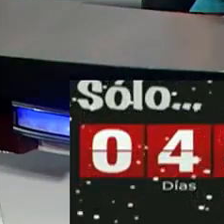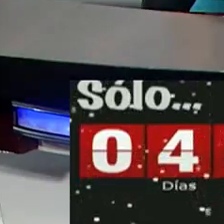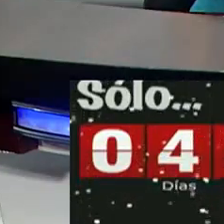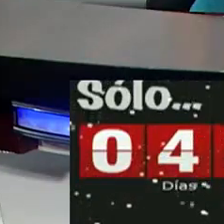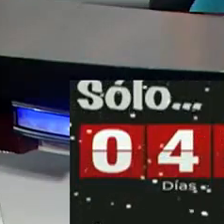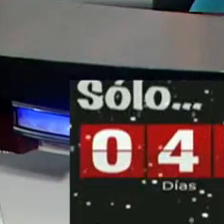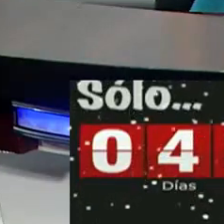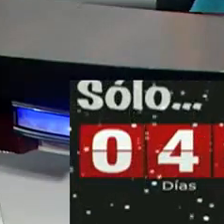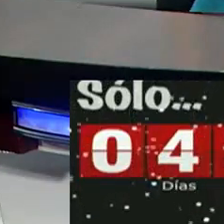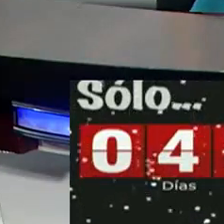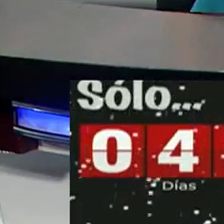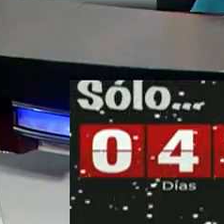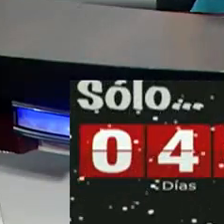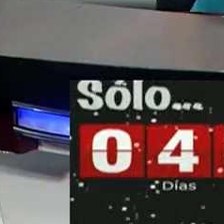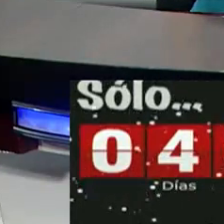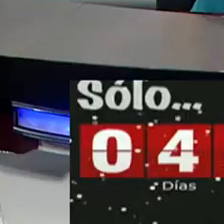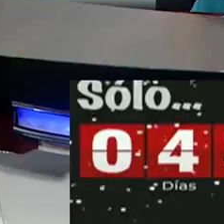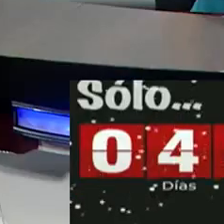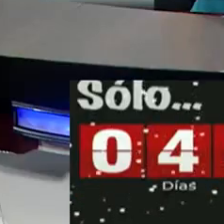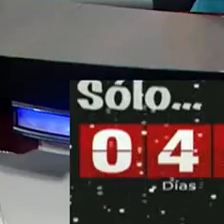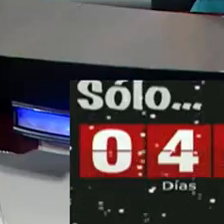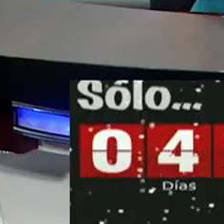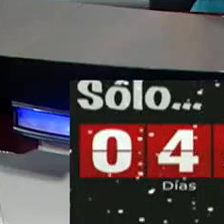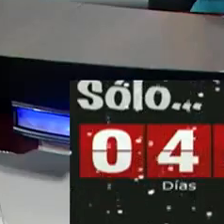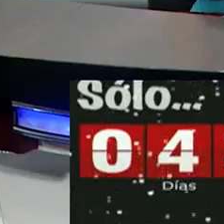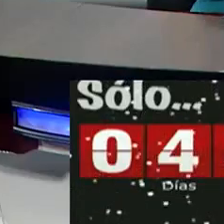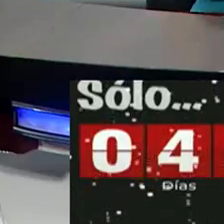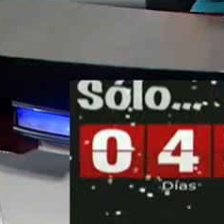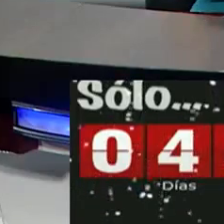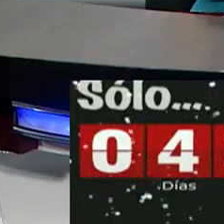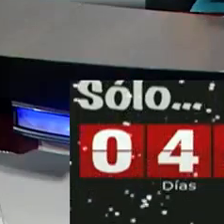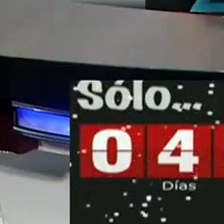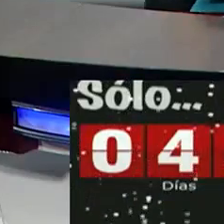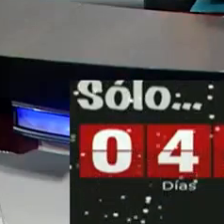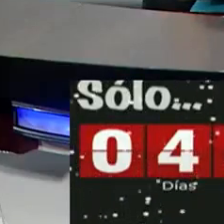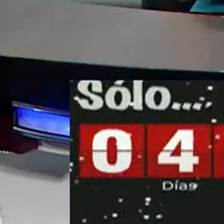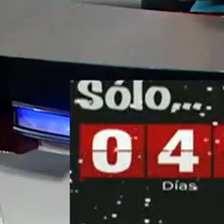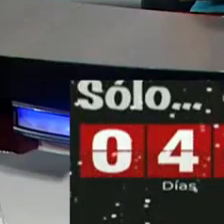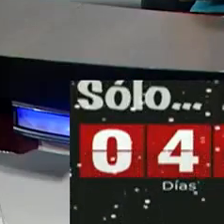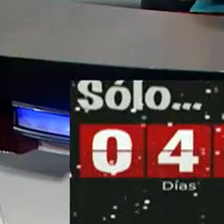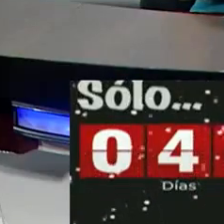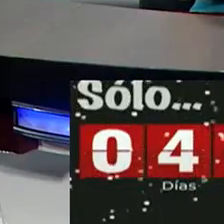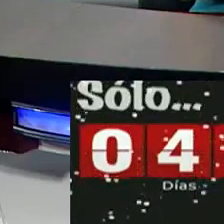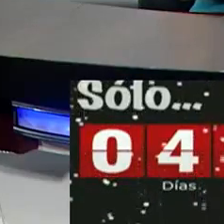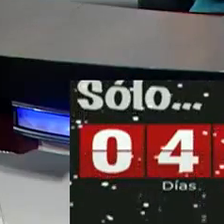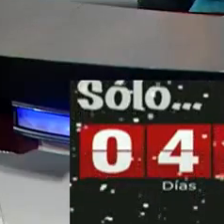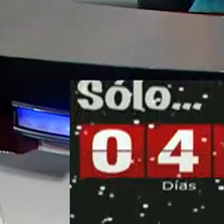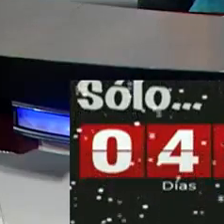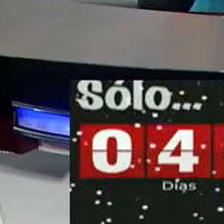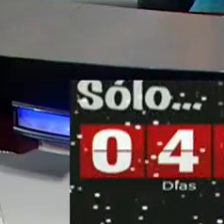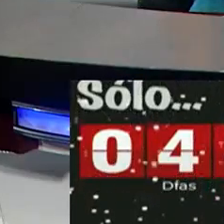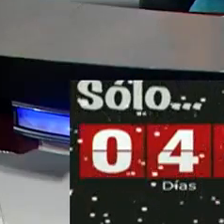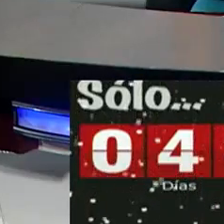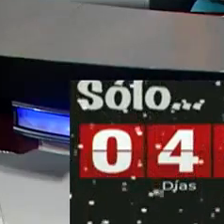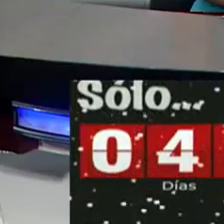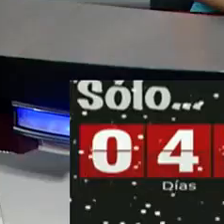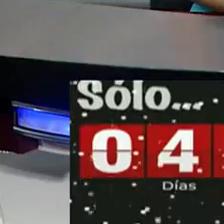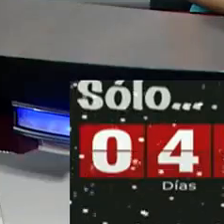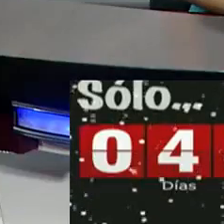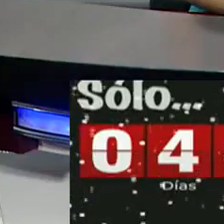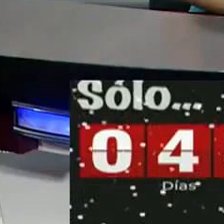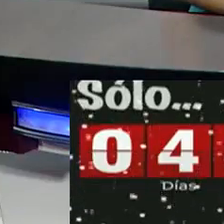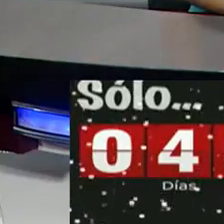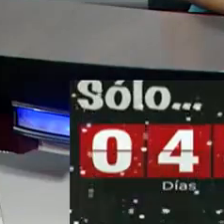Ahí está, faltan 43 días. 14 horas. 20 minutos. 20 segundos. Para la Navidad. Y otra cosa que no debe